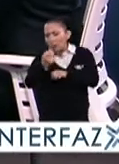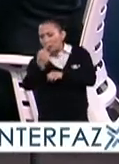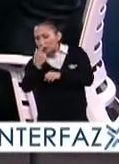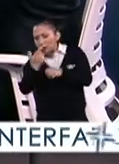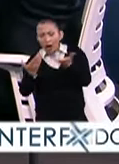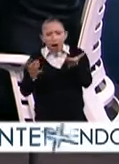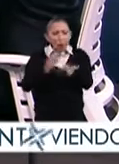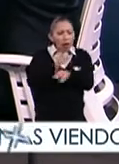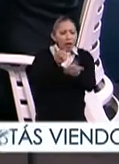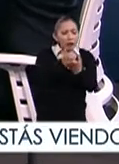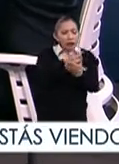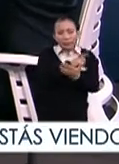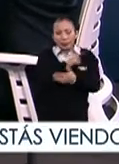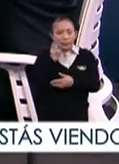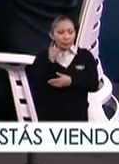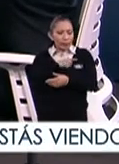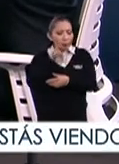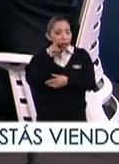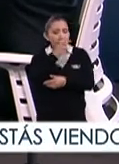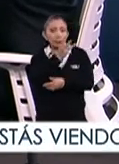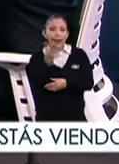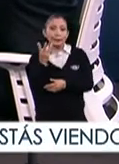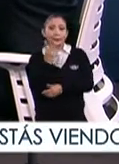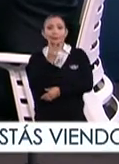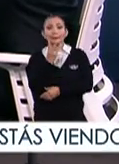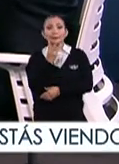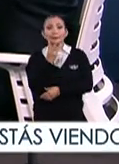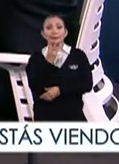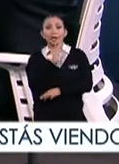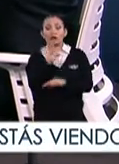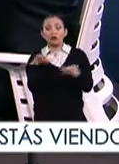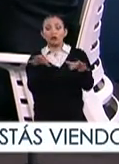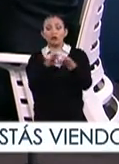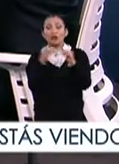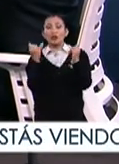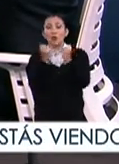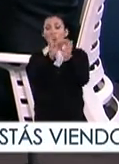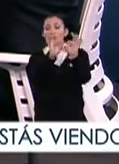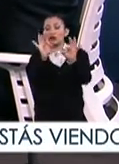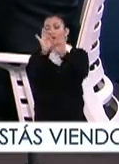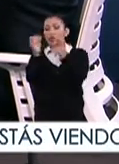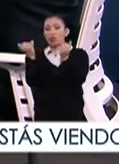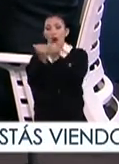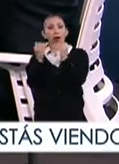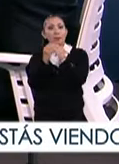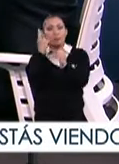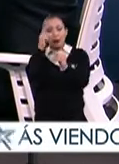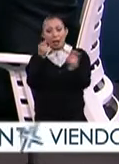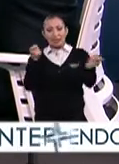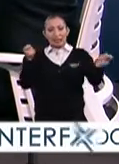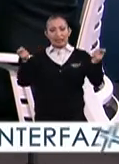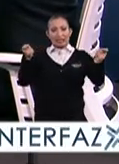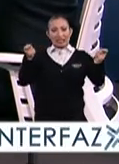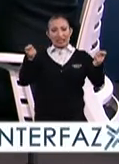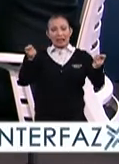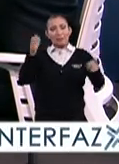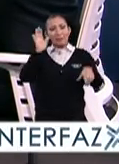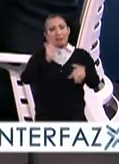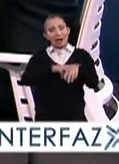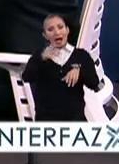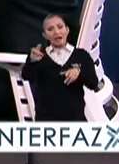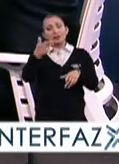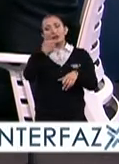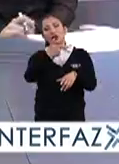medicamentos, se tienen que dar cuenta que deben de ser los tres y todos con la misma importancia para lograr el mayor control, sobre todo de